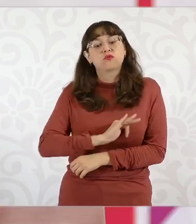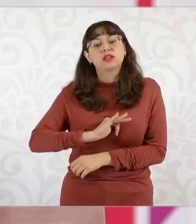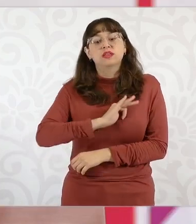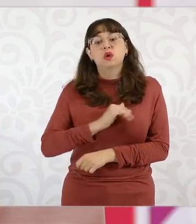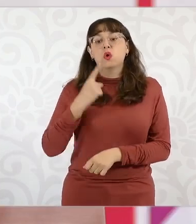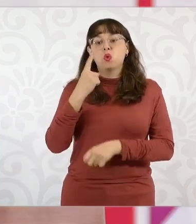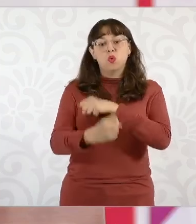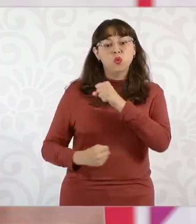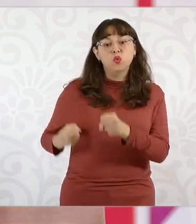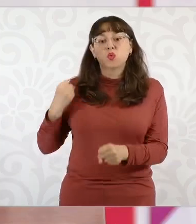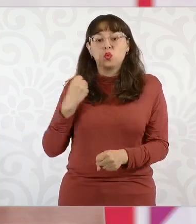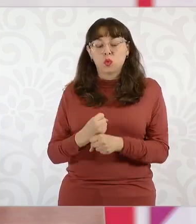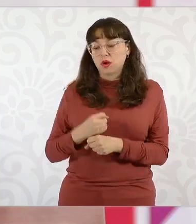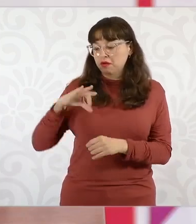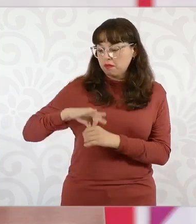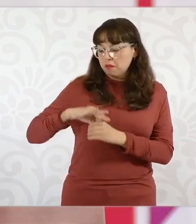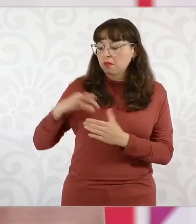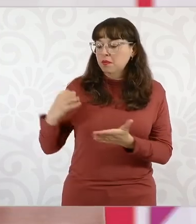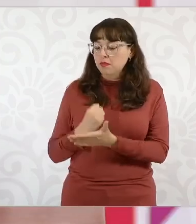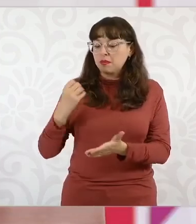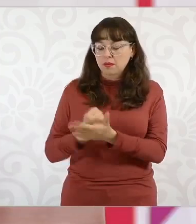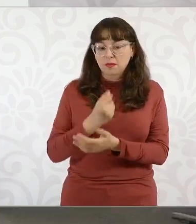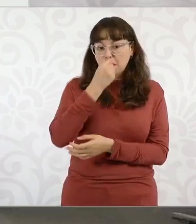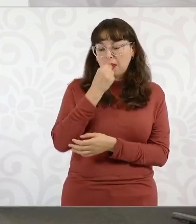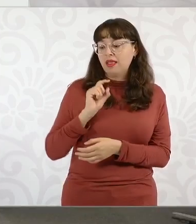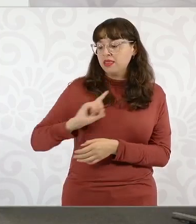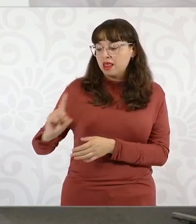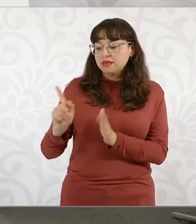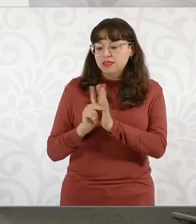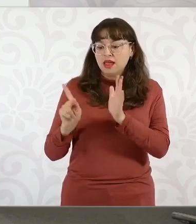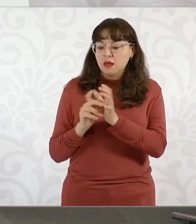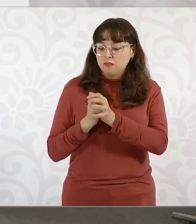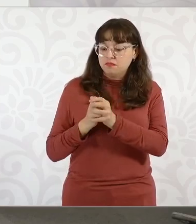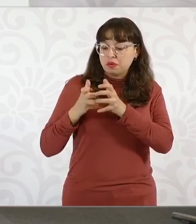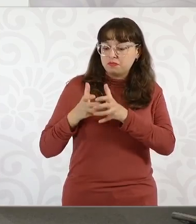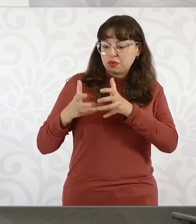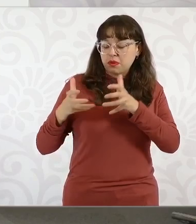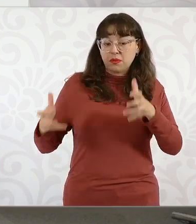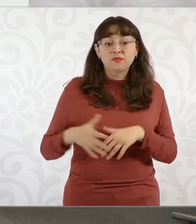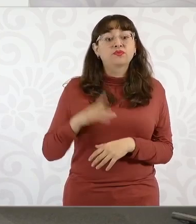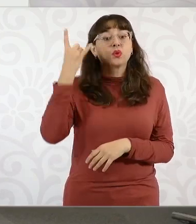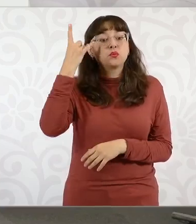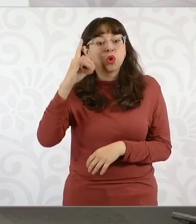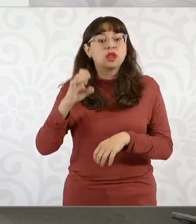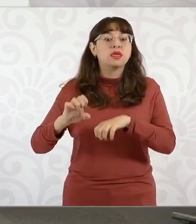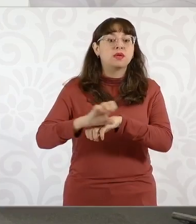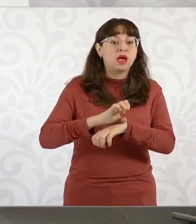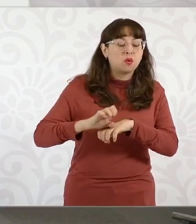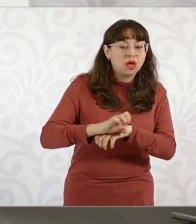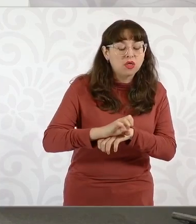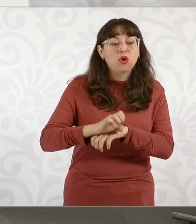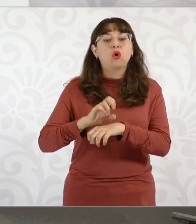un año de victorias electorales y de crecimiento brutal de La Derecha Diario. Ya saben que Bolivia, Ecuador, Argentina, Honduras y